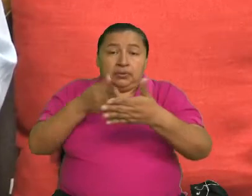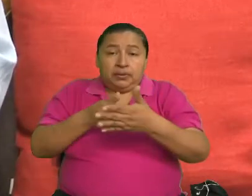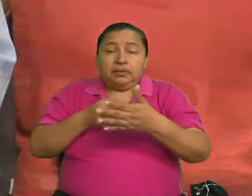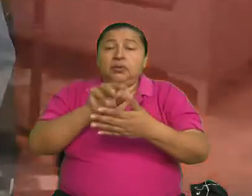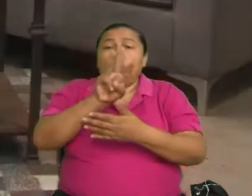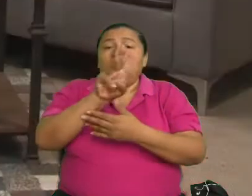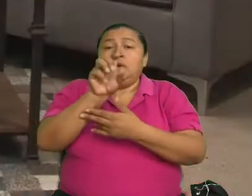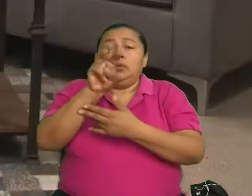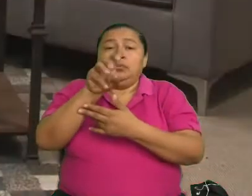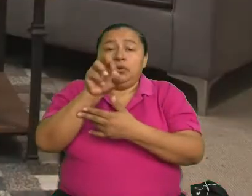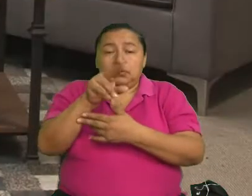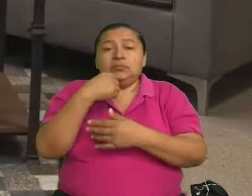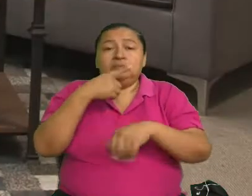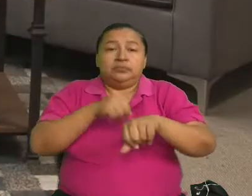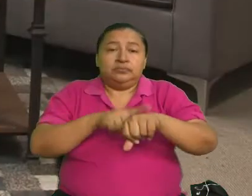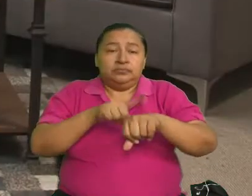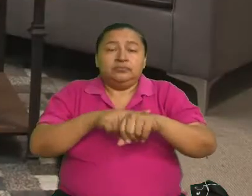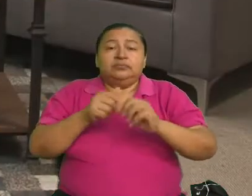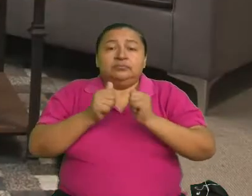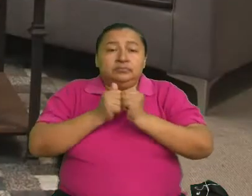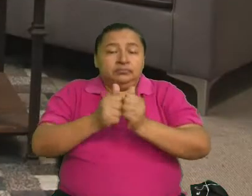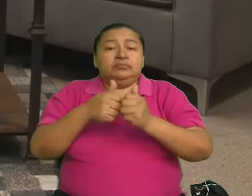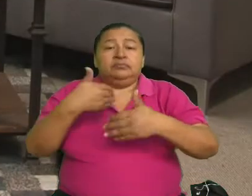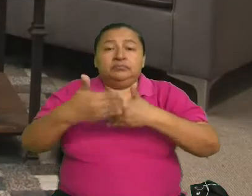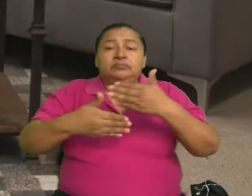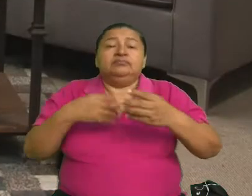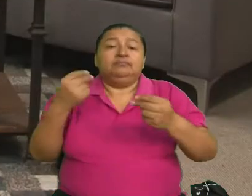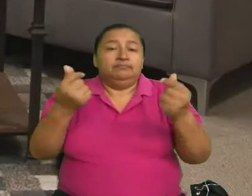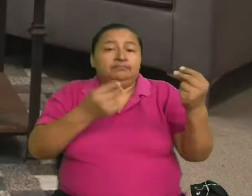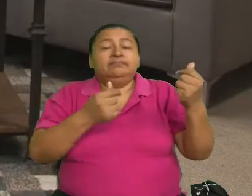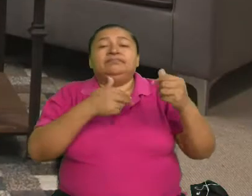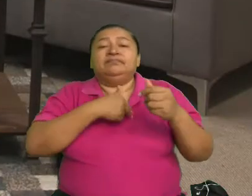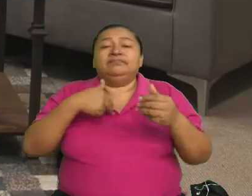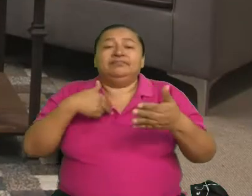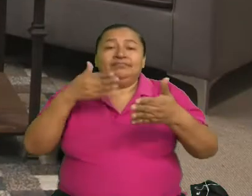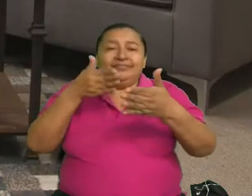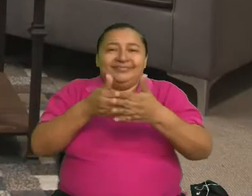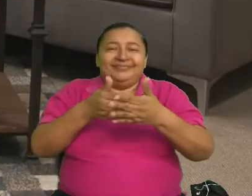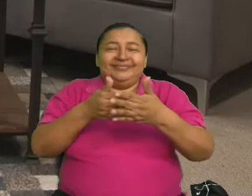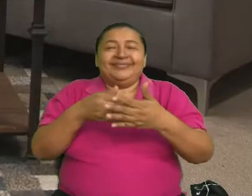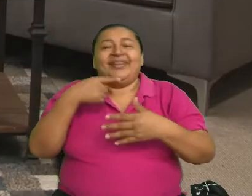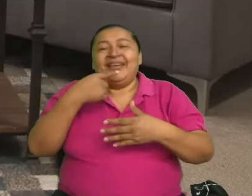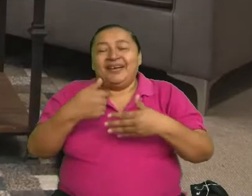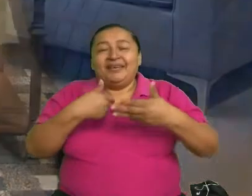Wilmore, porque el tiempo va, como bien lo ha dicho usted, deprisa. Hacemos una breve pausa.